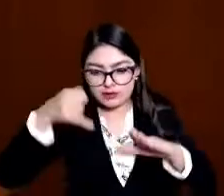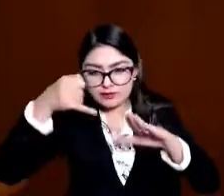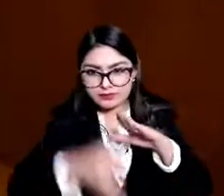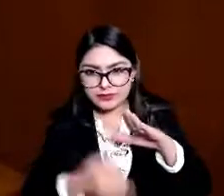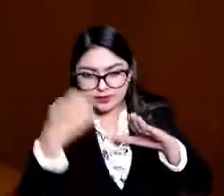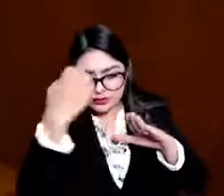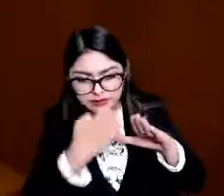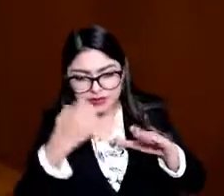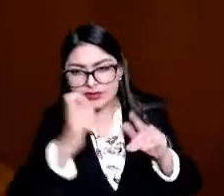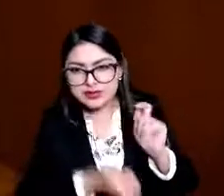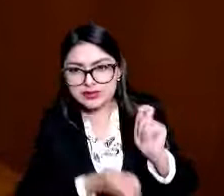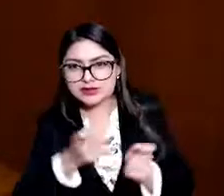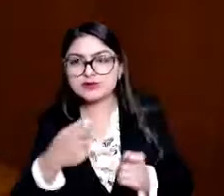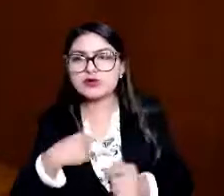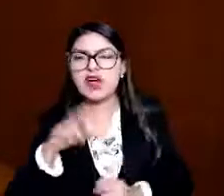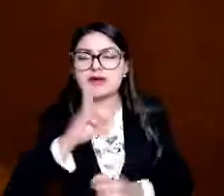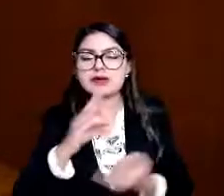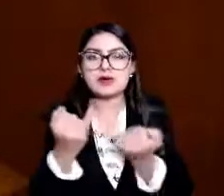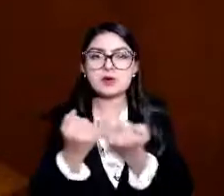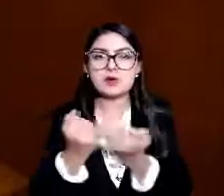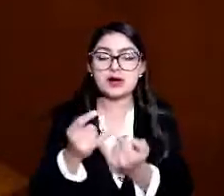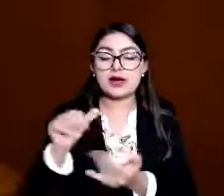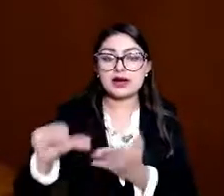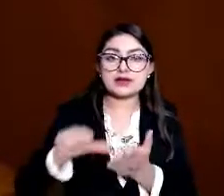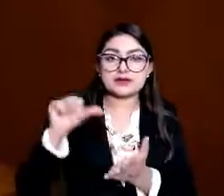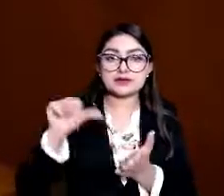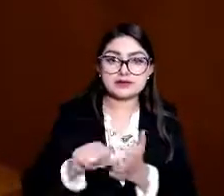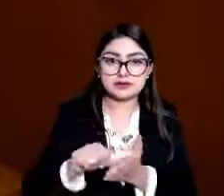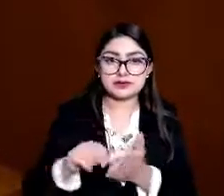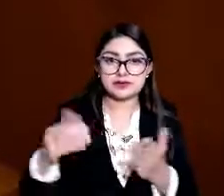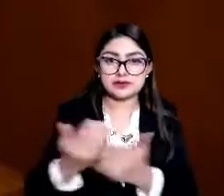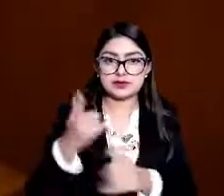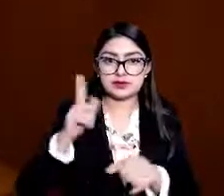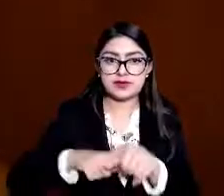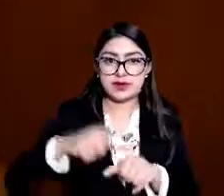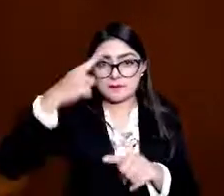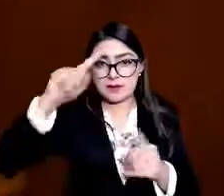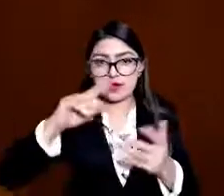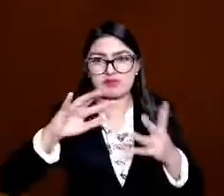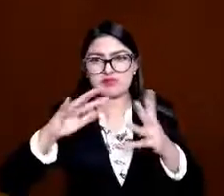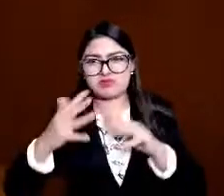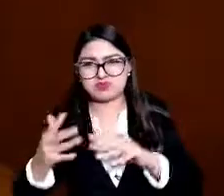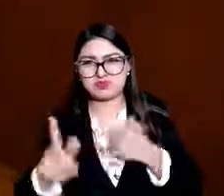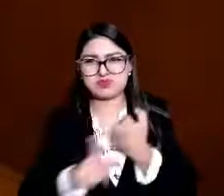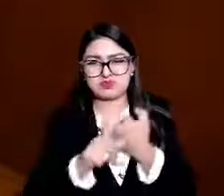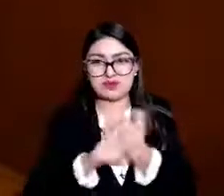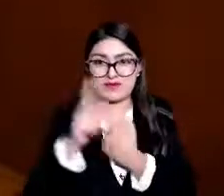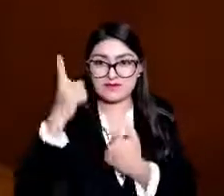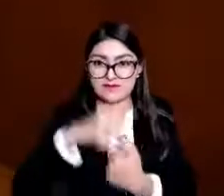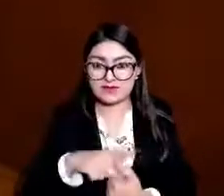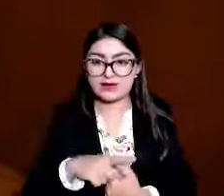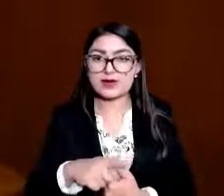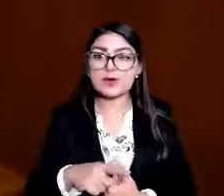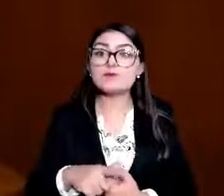la opinión del Centro Nacional para Prevenir Desastres, mismas que coinciden y que son alarmantes.